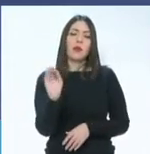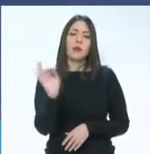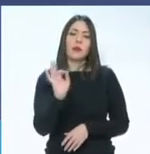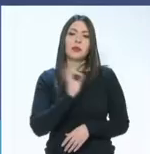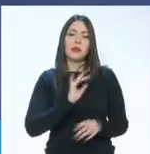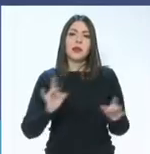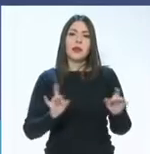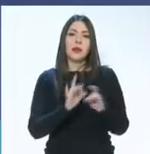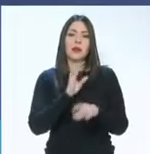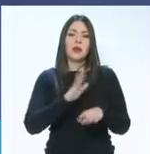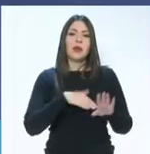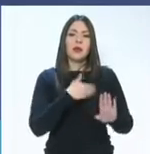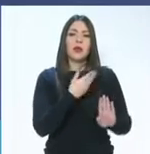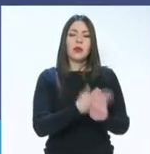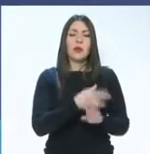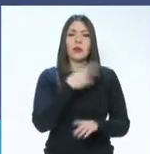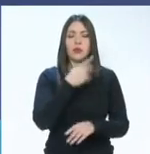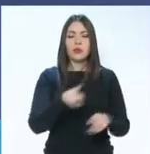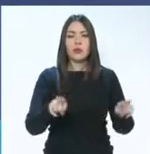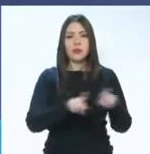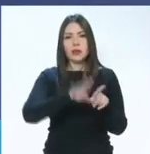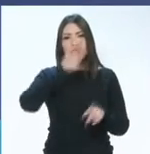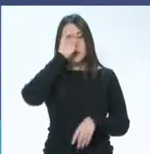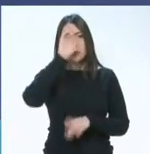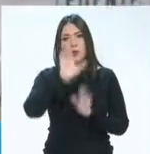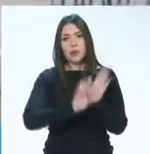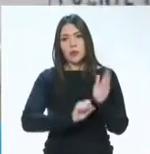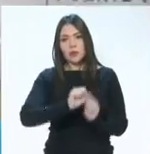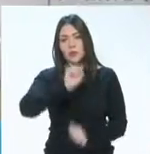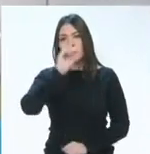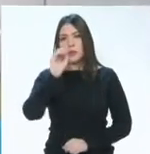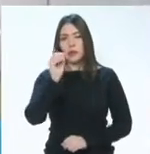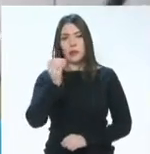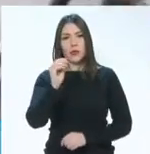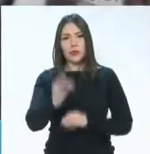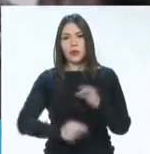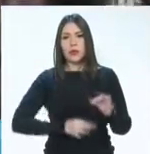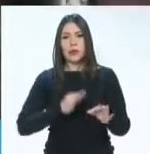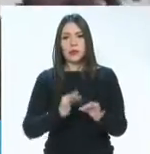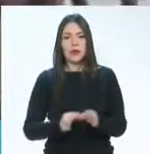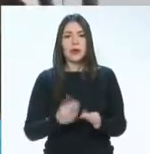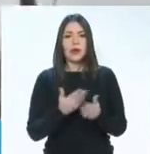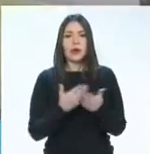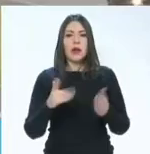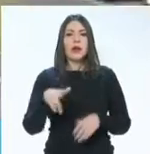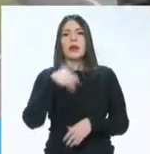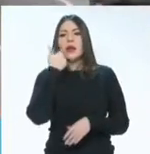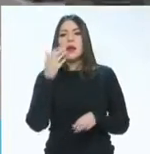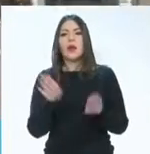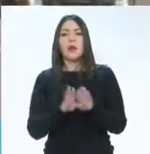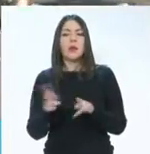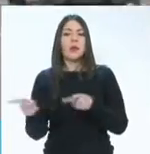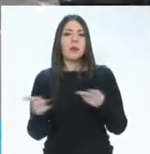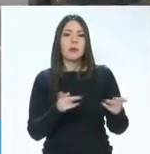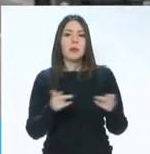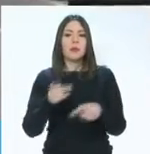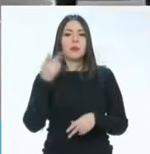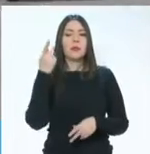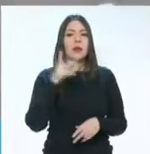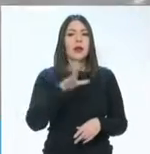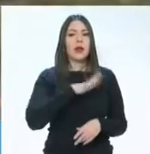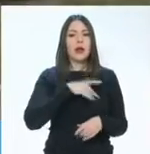de vulnerar el precepto constitucional. Se lo puede interpretar como están tratando de hacer, pero hay